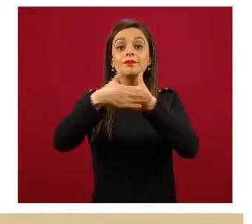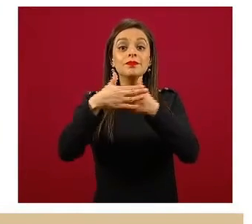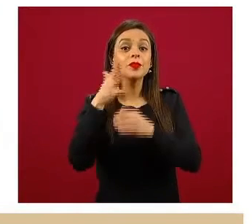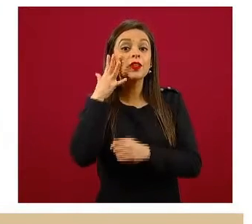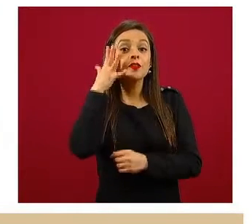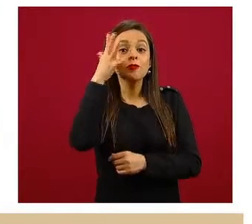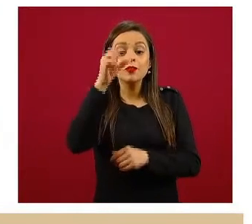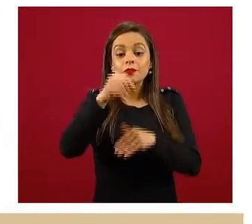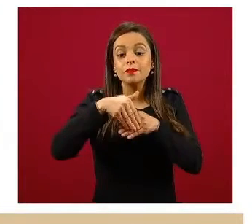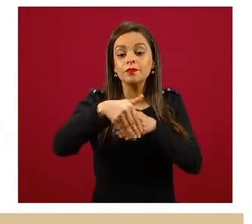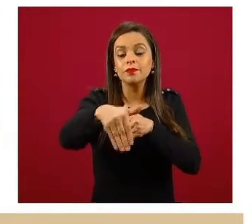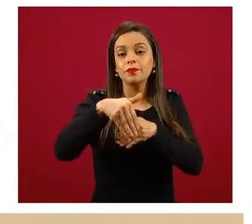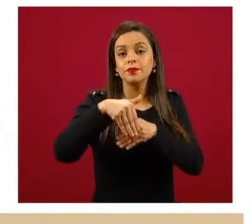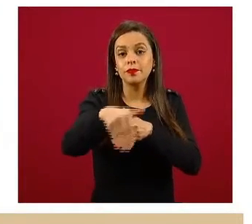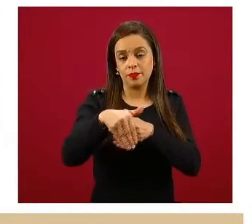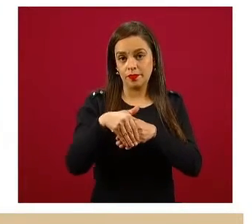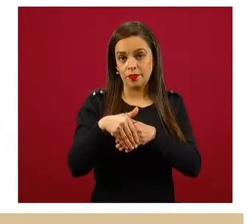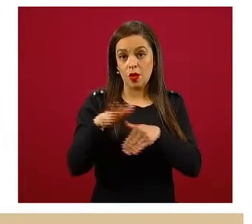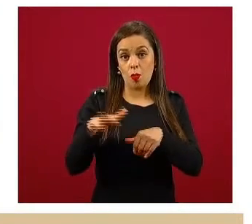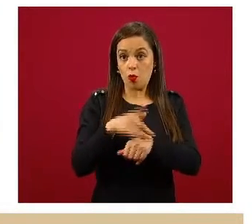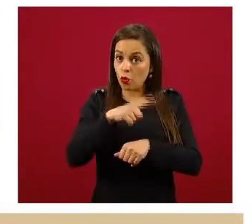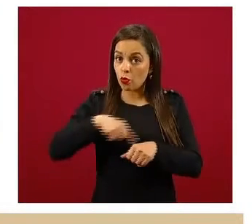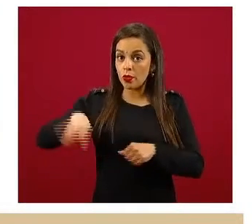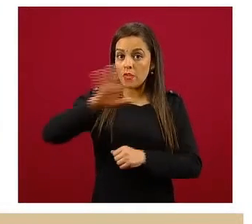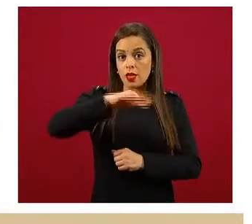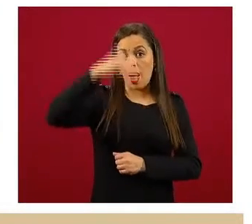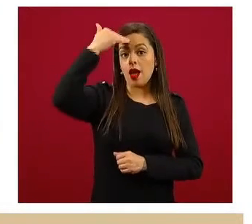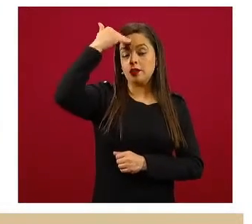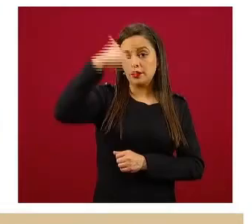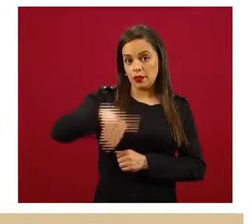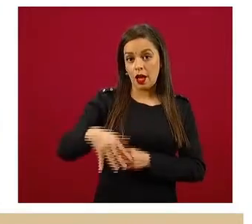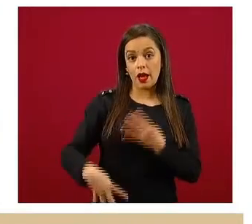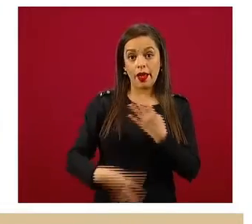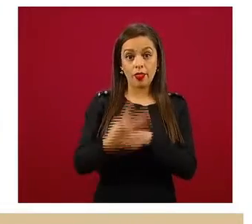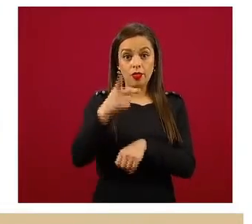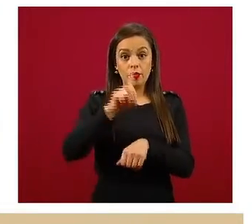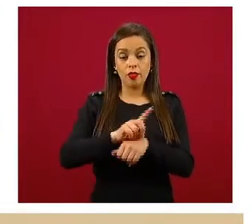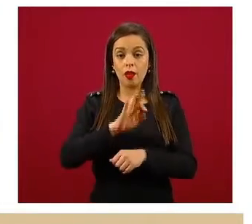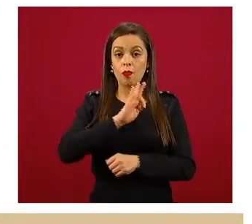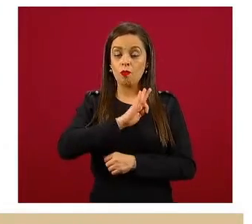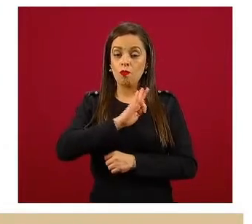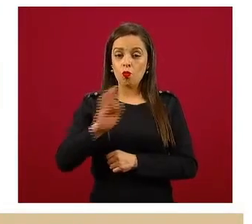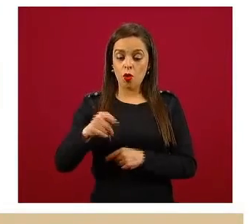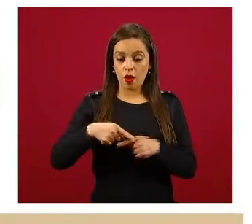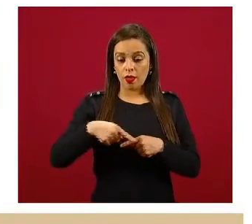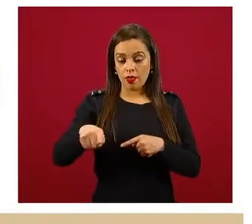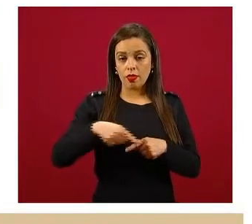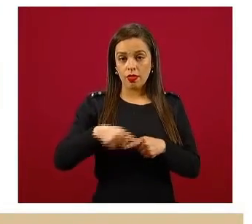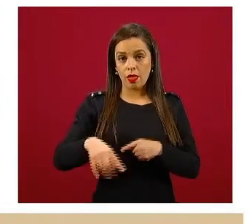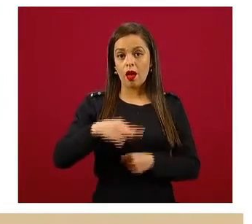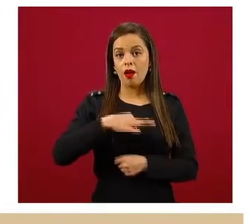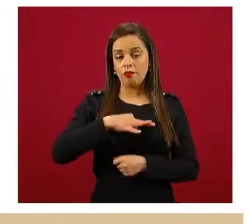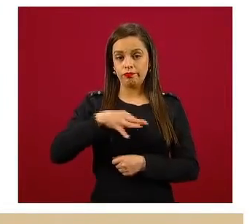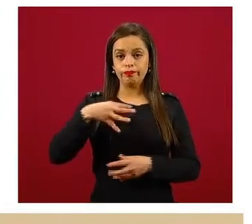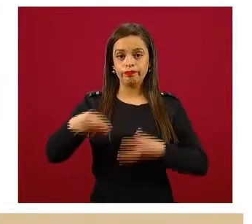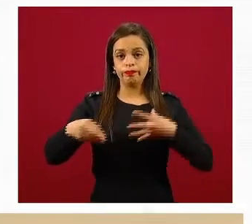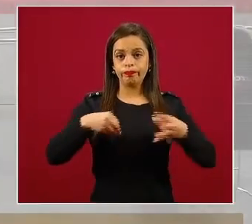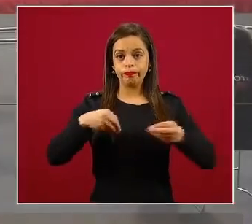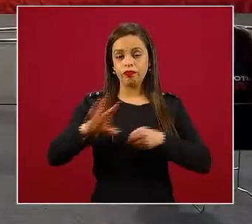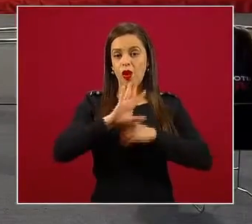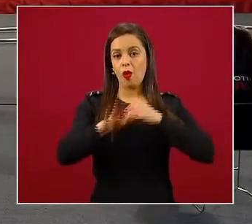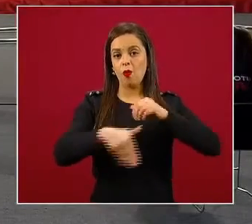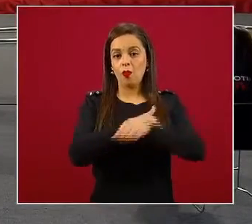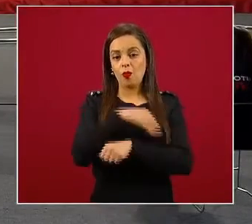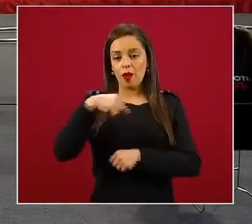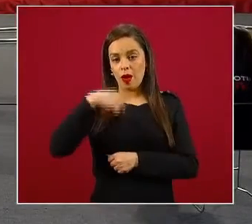Sabemos que el periodo de incubación es hasta de 14 días, entonces la consecuencia de que